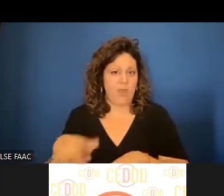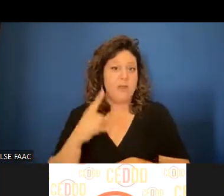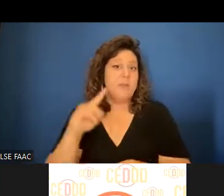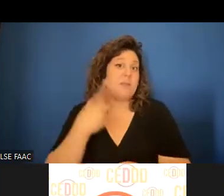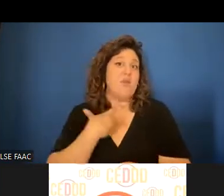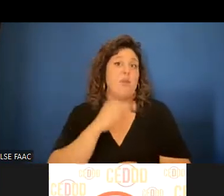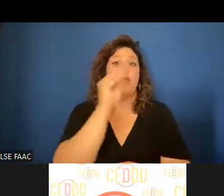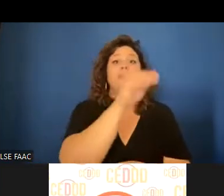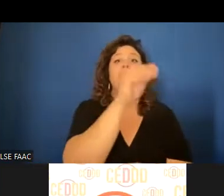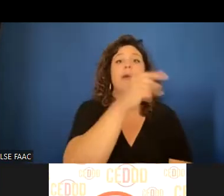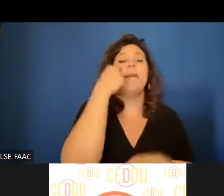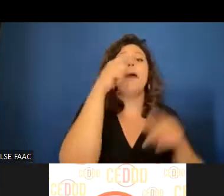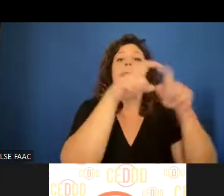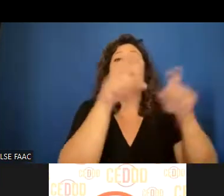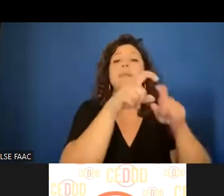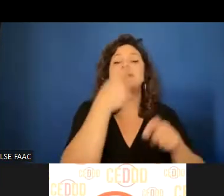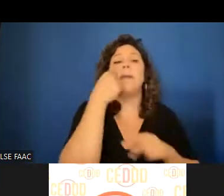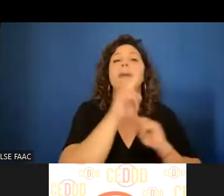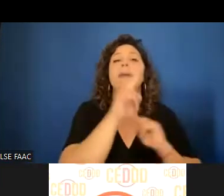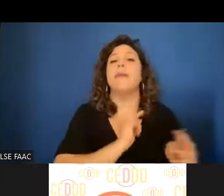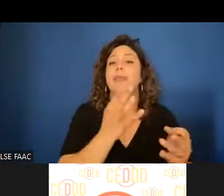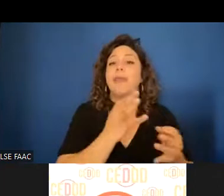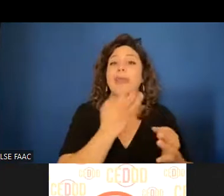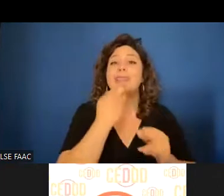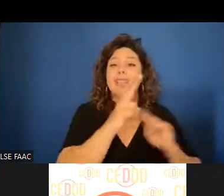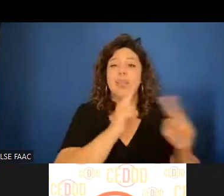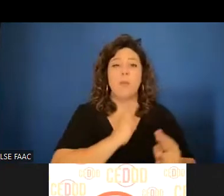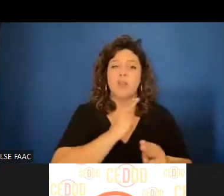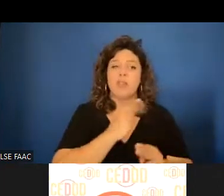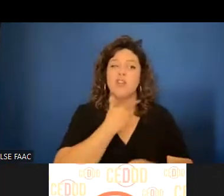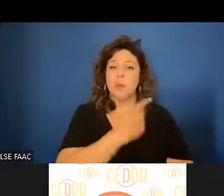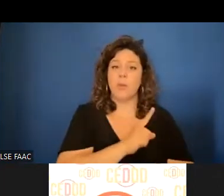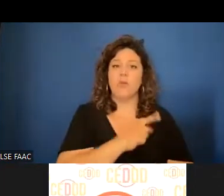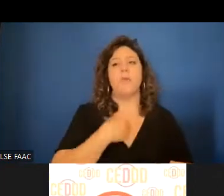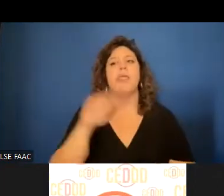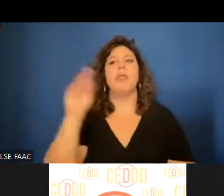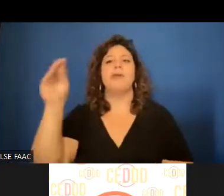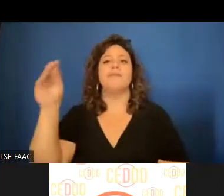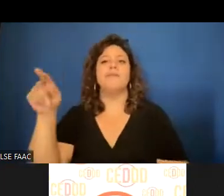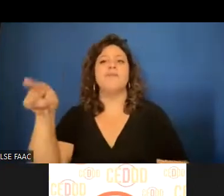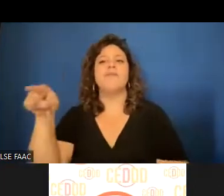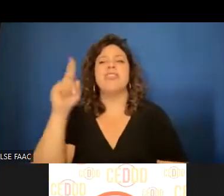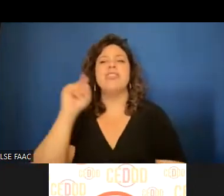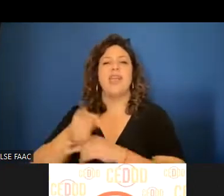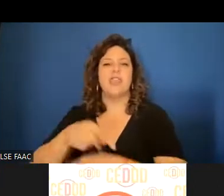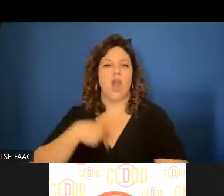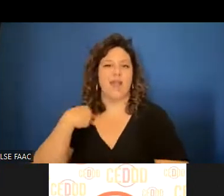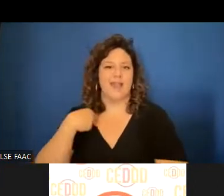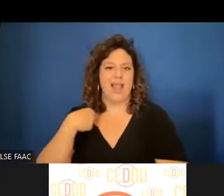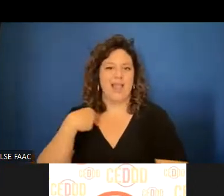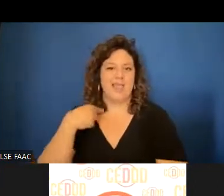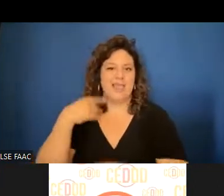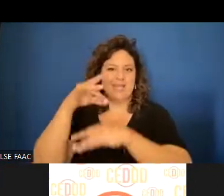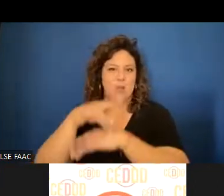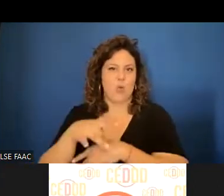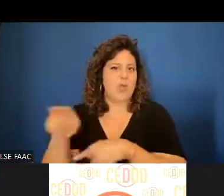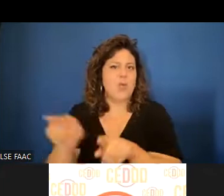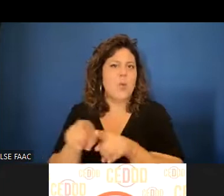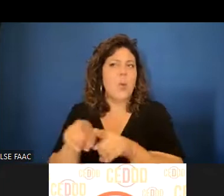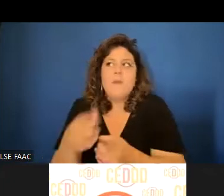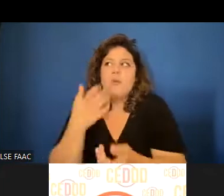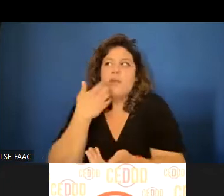de discriminación, que simplemente relacionada con discapacidad teníamos como 10 o 12 normas que ya no hablaban de problemas o